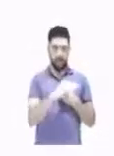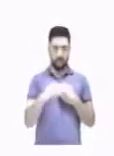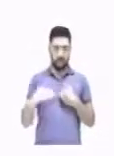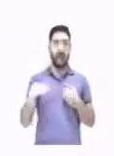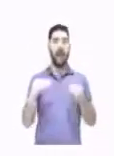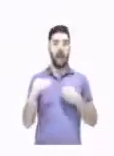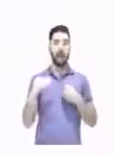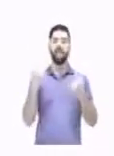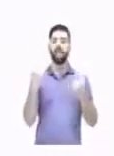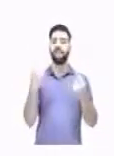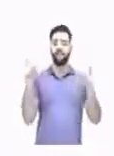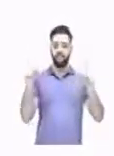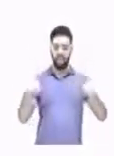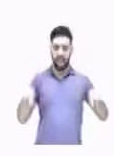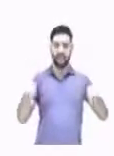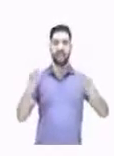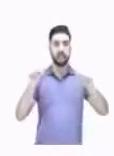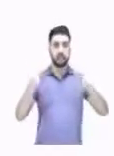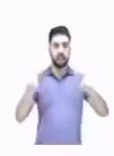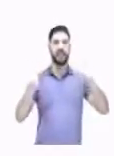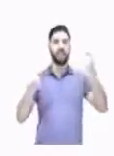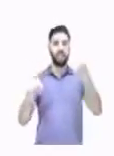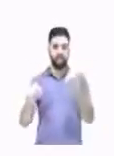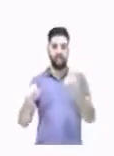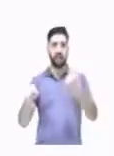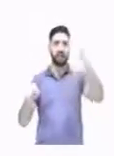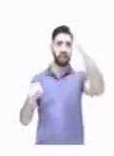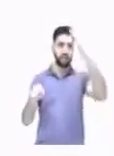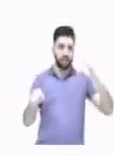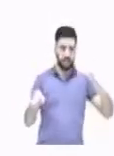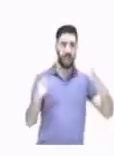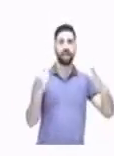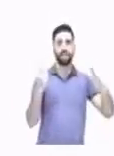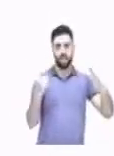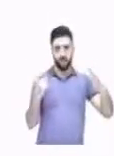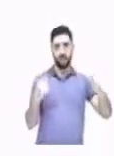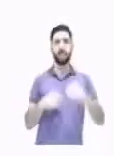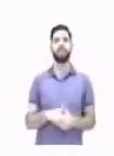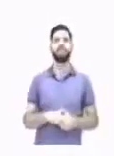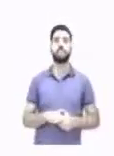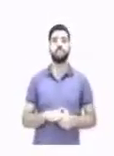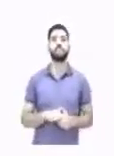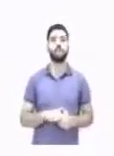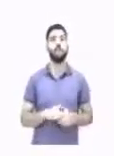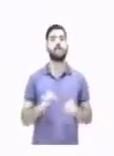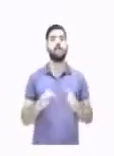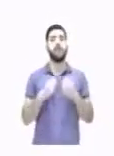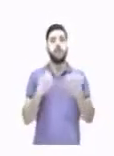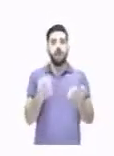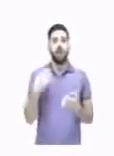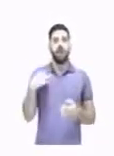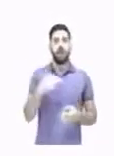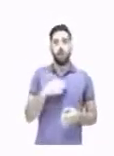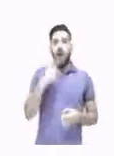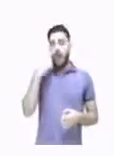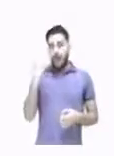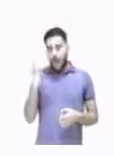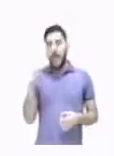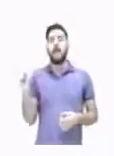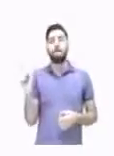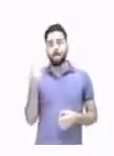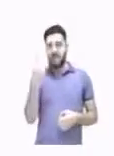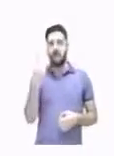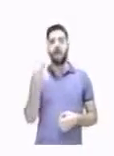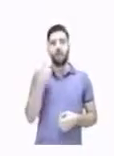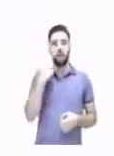para resolver este problema. Nos piden beta, gamma y C. Entonces procedamos primero a encontrar